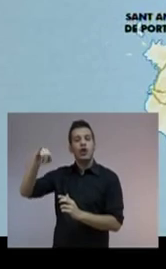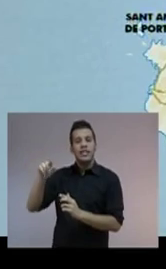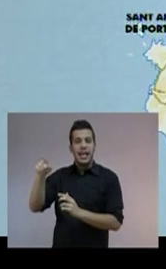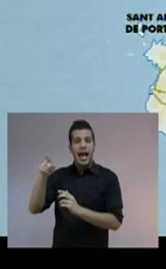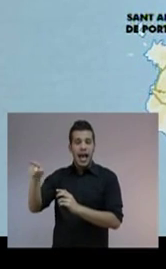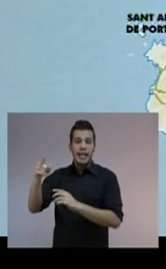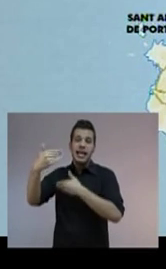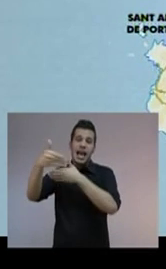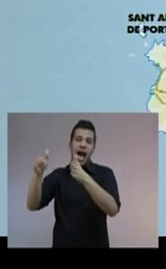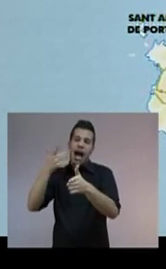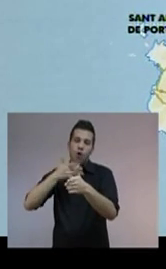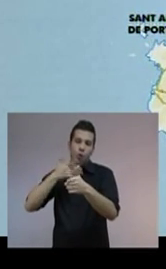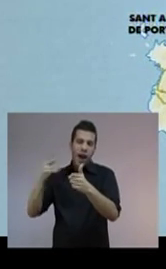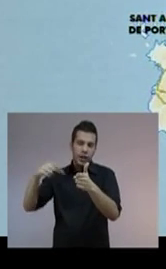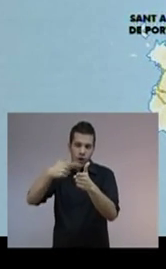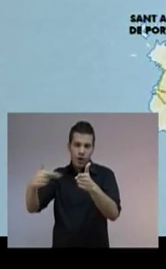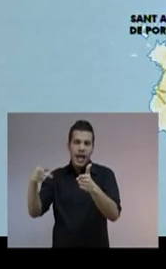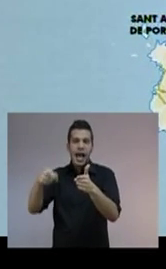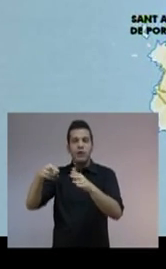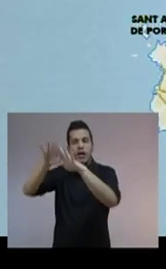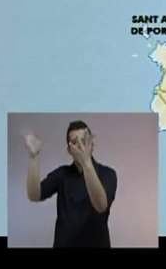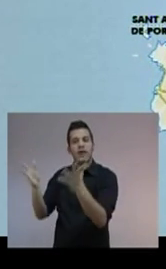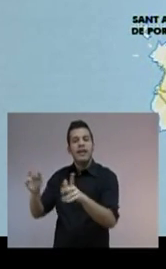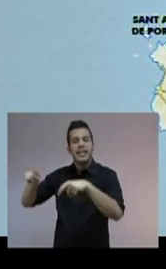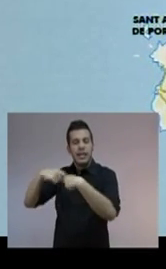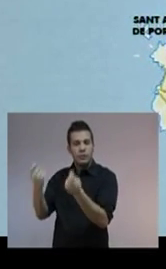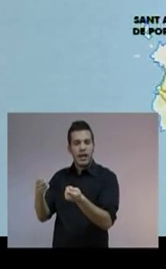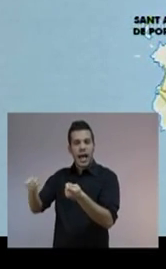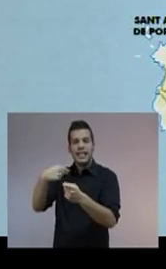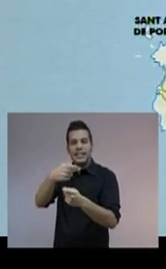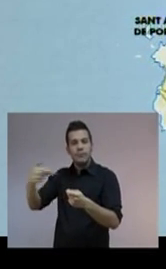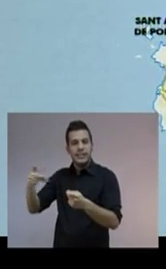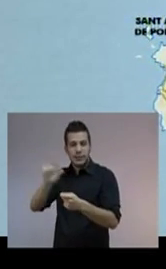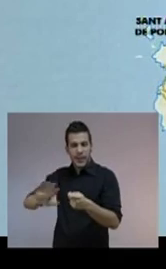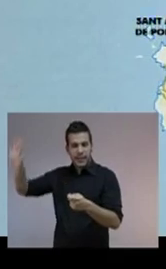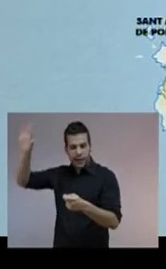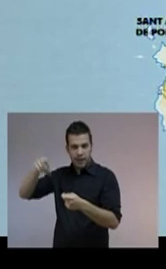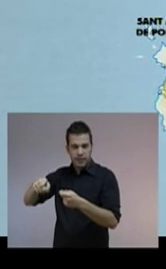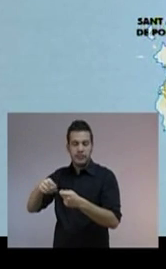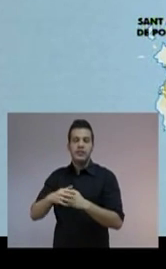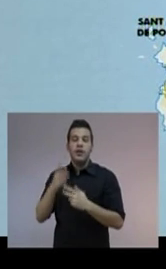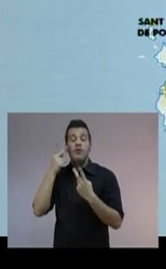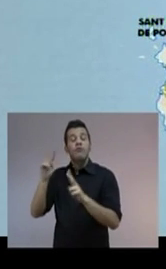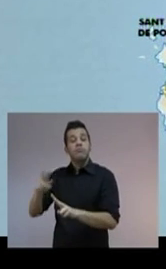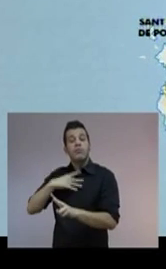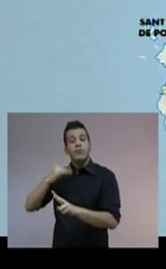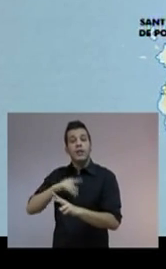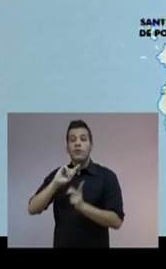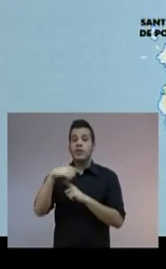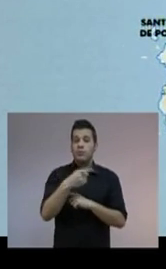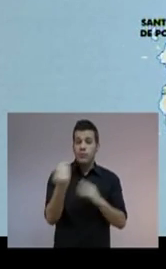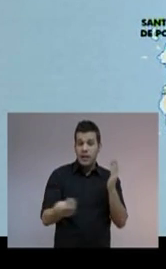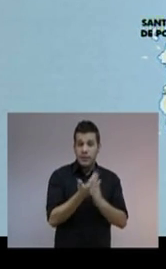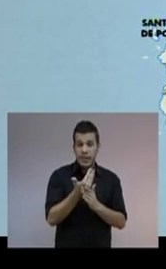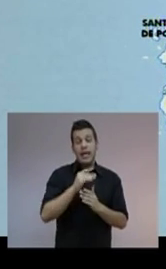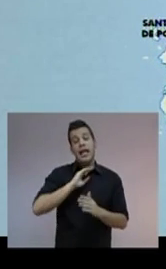Blanc, una cueva natural en la que se conservan especies mediterráneas. En el segundo día de ruta, por la mañana, realizamos una actividad de